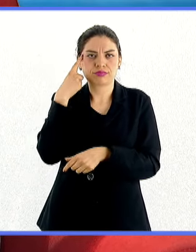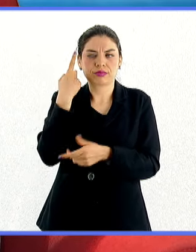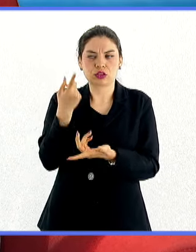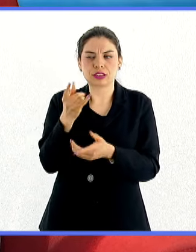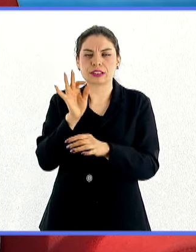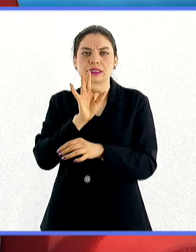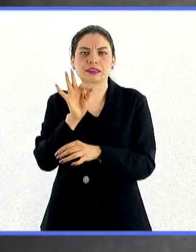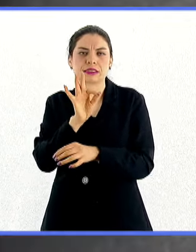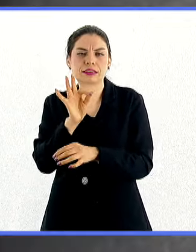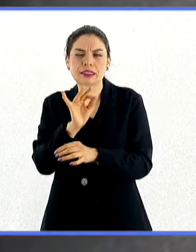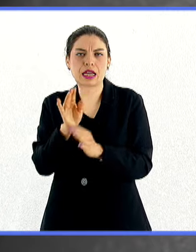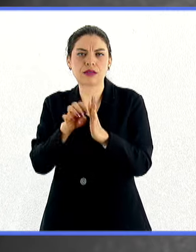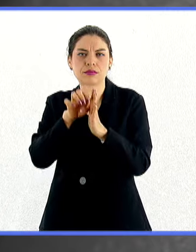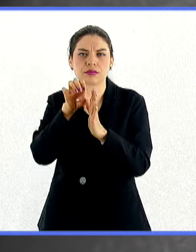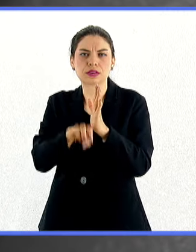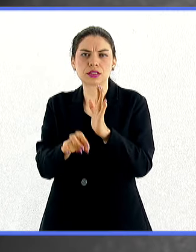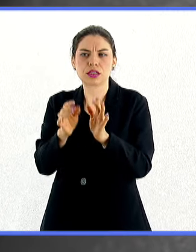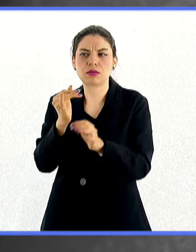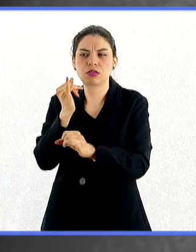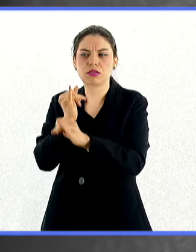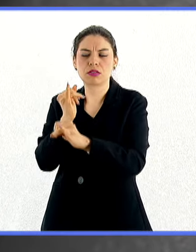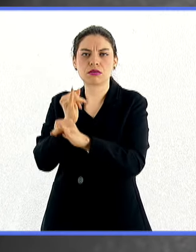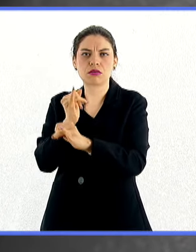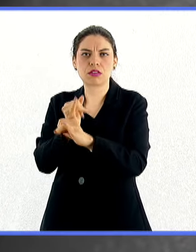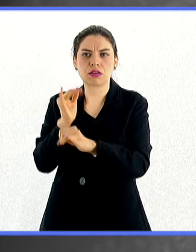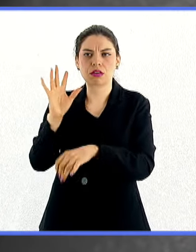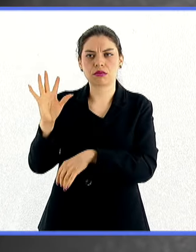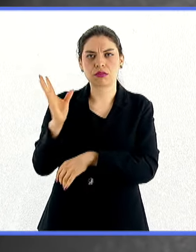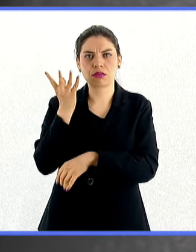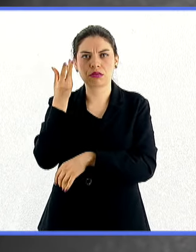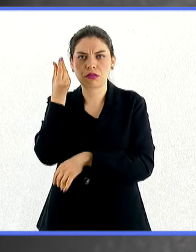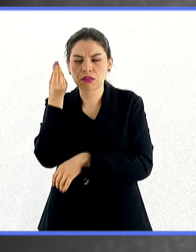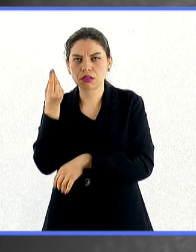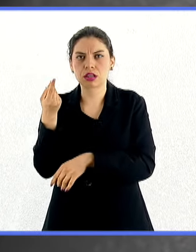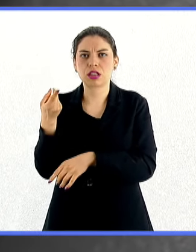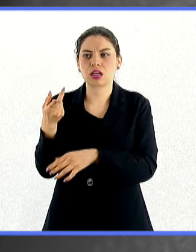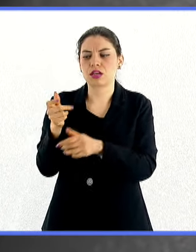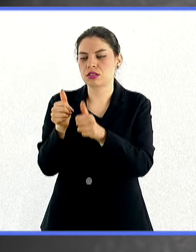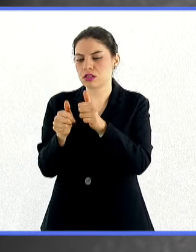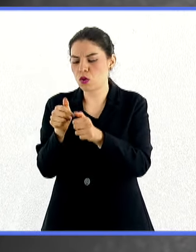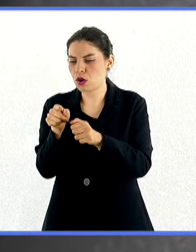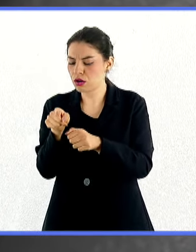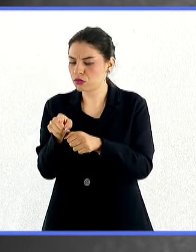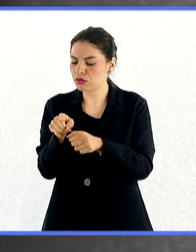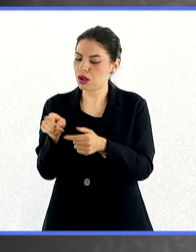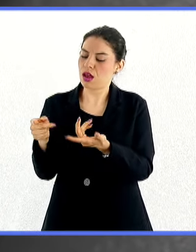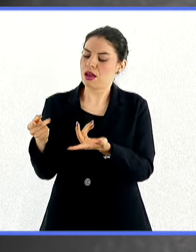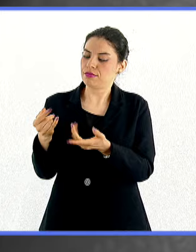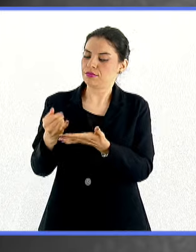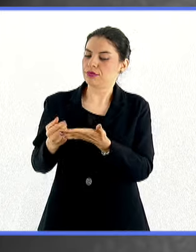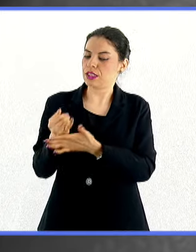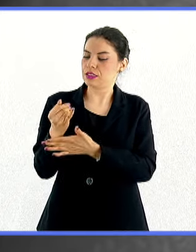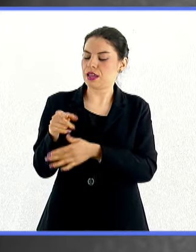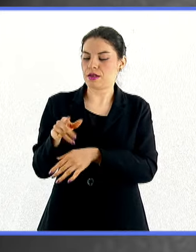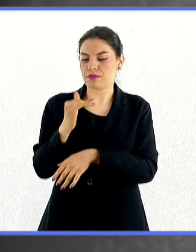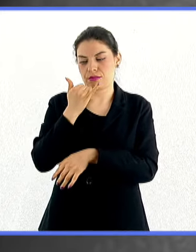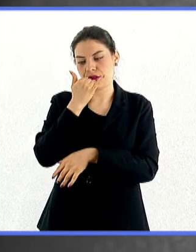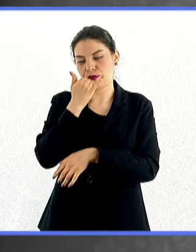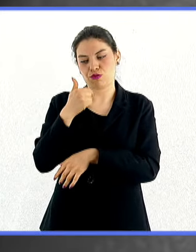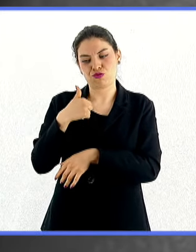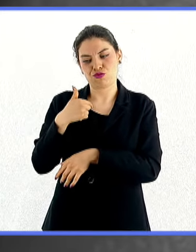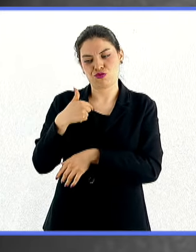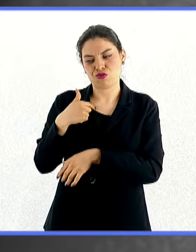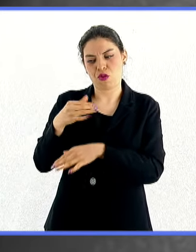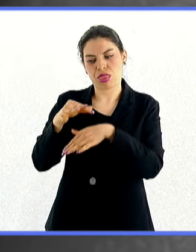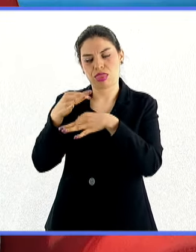está proponiendo o las posibilidades que te propone tu algoritmo en el teléfono celular, tú también puedes decir perdón, pero yo pienso por mi